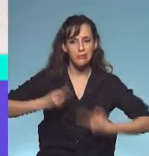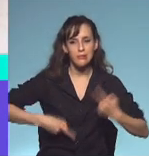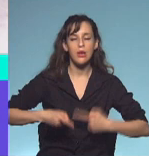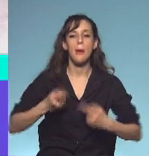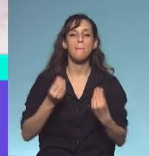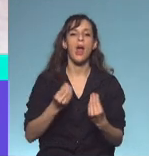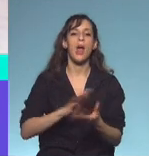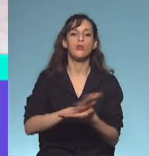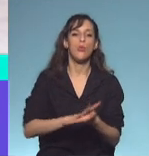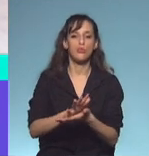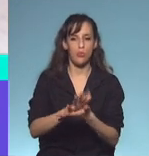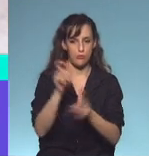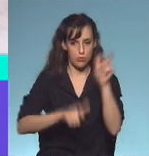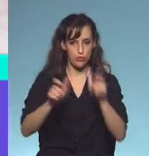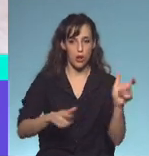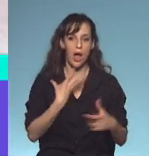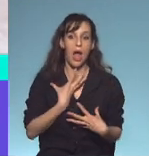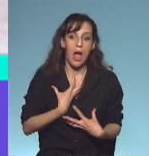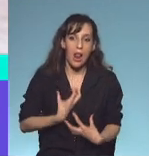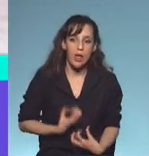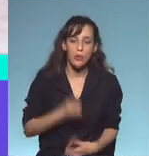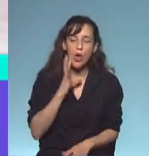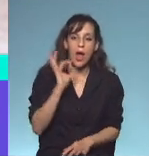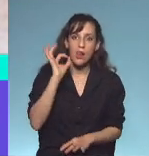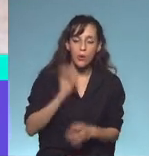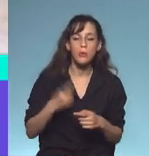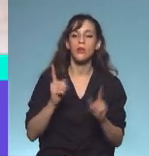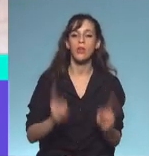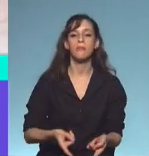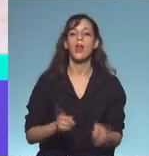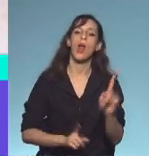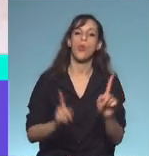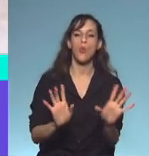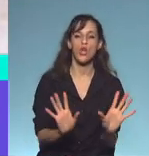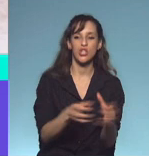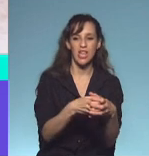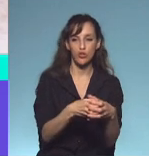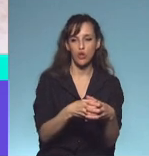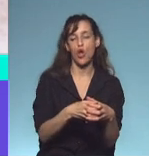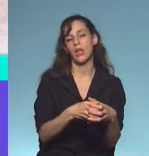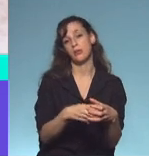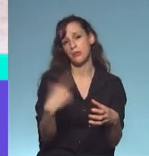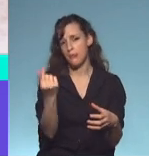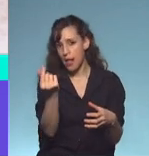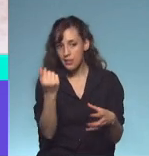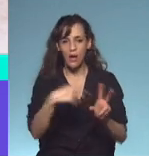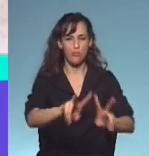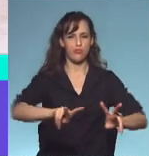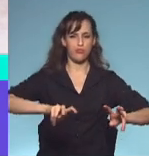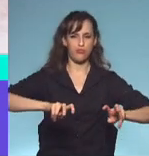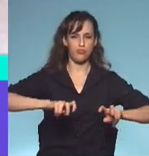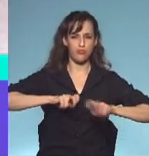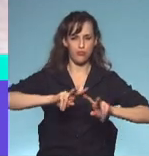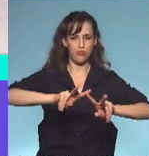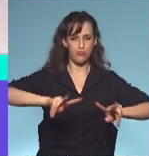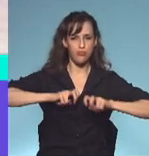sectores, pero por el otro lado también sabemos que hay sectores que están ganando plata, que aún en la pandemia les ha ido muy bien